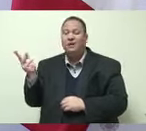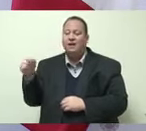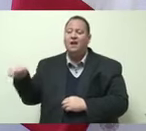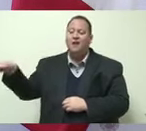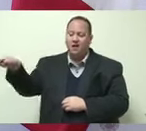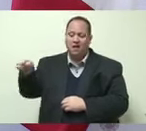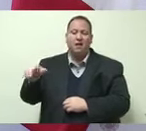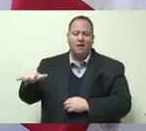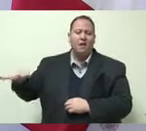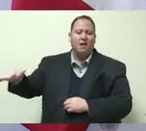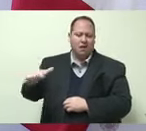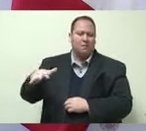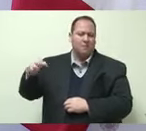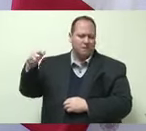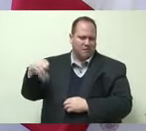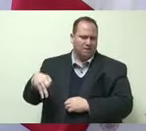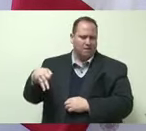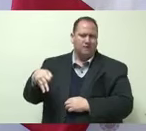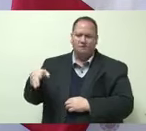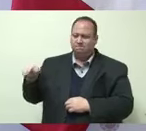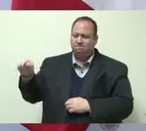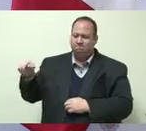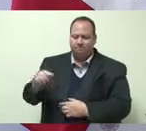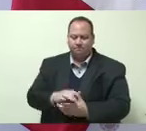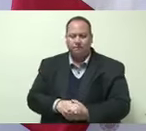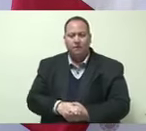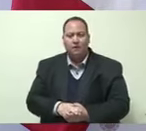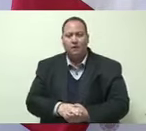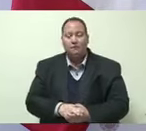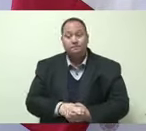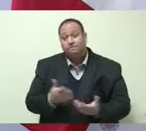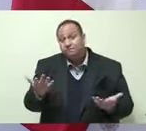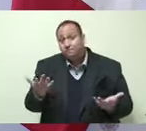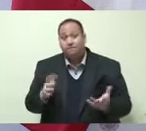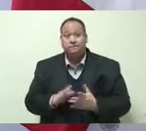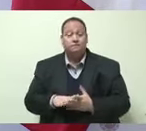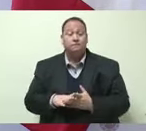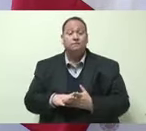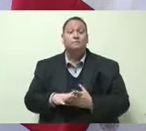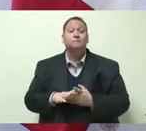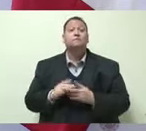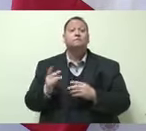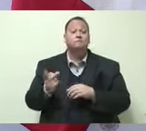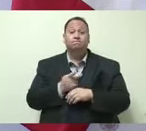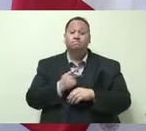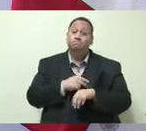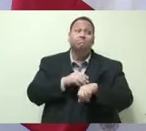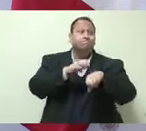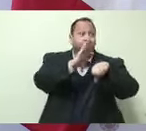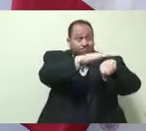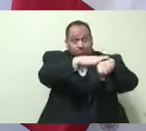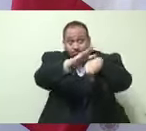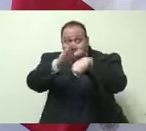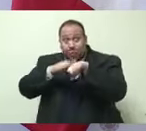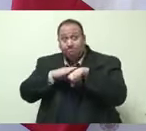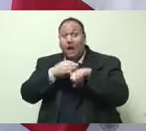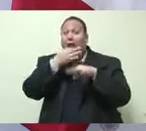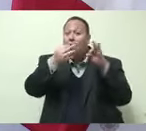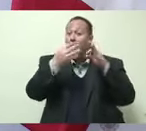aquella demarcación territorial de San Felipe, razón por la cual se da el alertamiento y la solicitud de